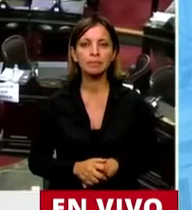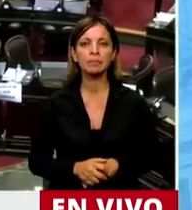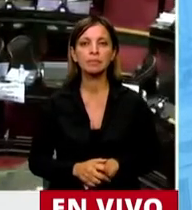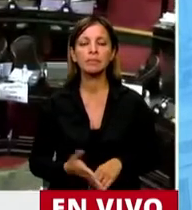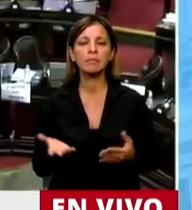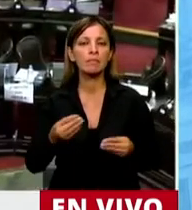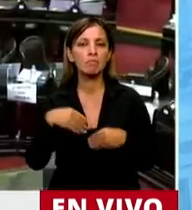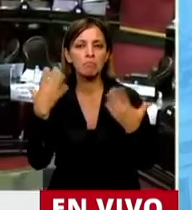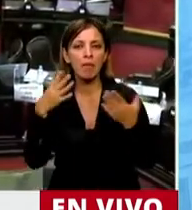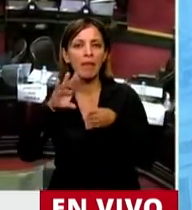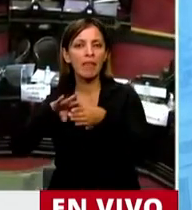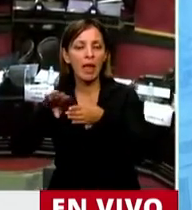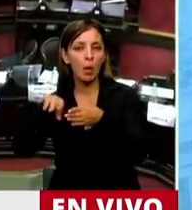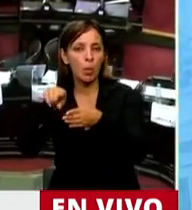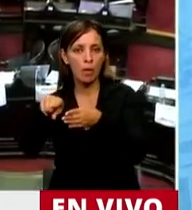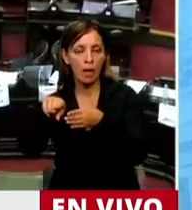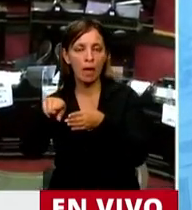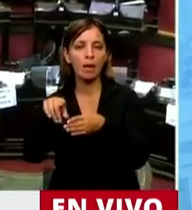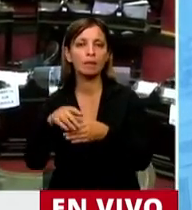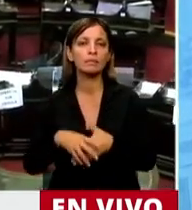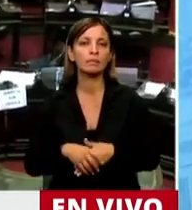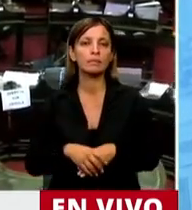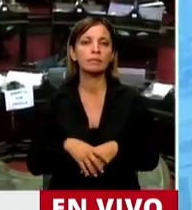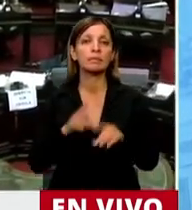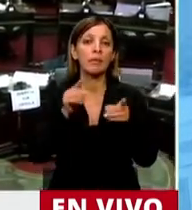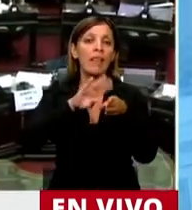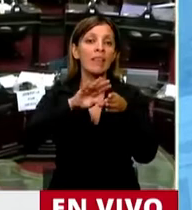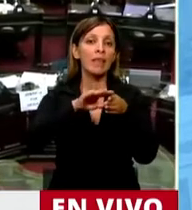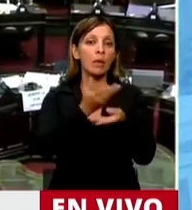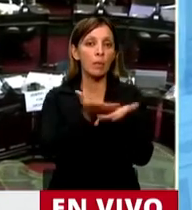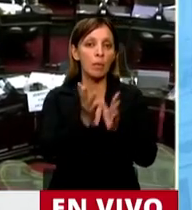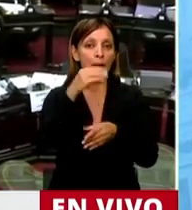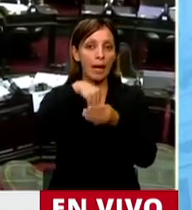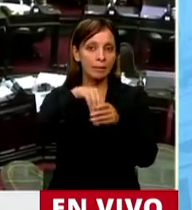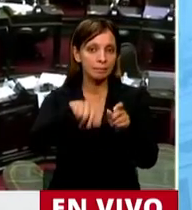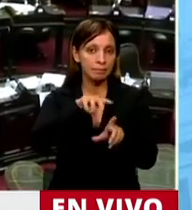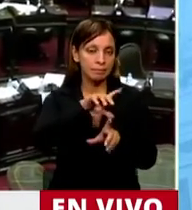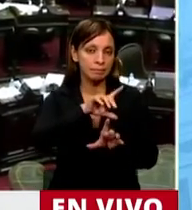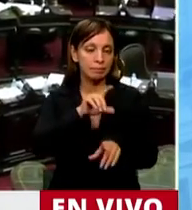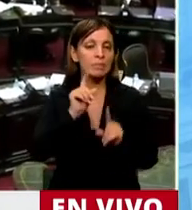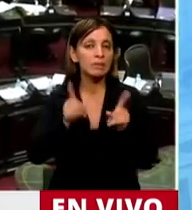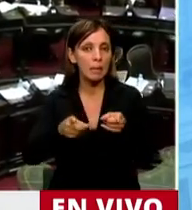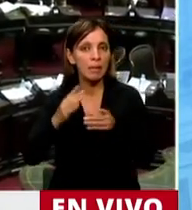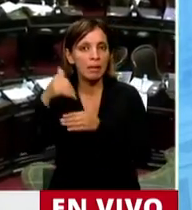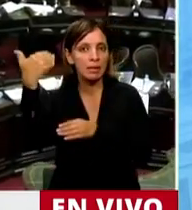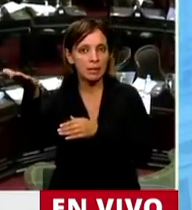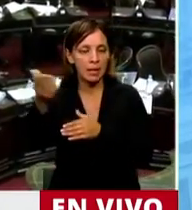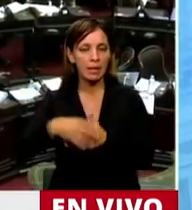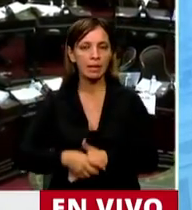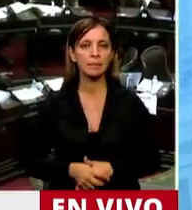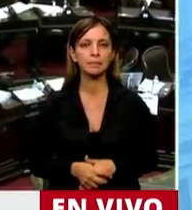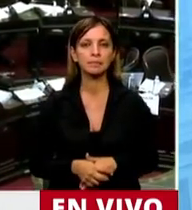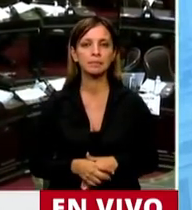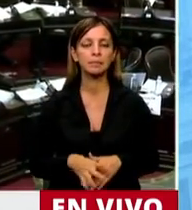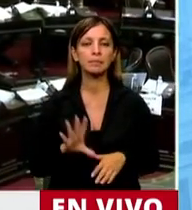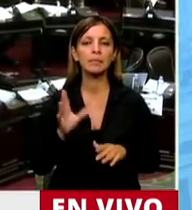que se tome, como para la deuda pública interna, como también para la deuda pública externa, ¿no? La diferencia